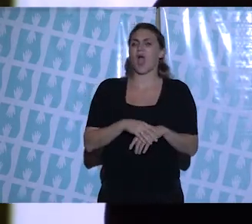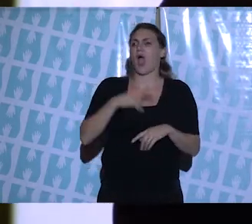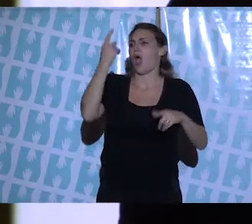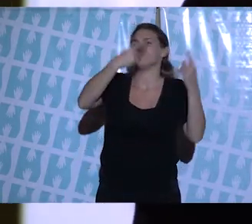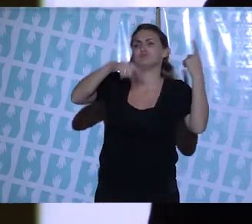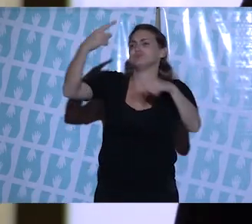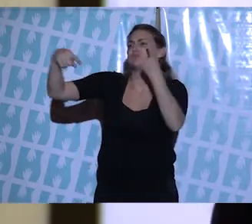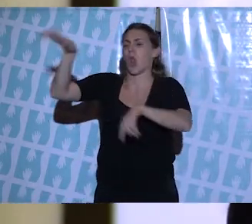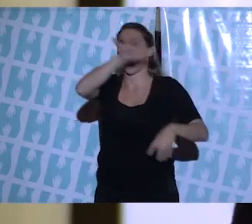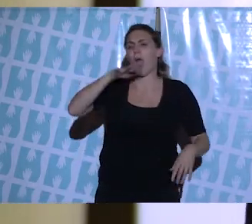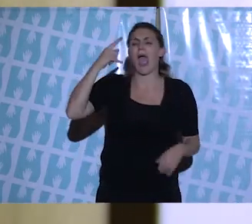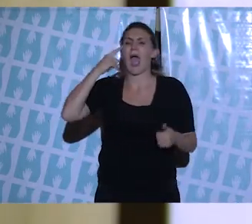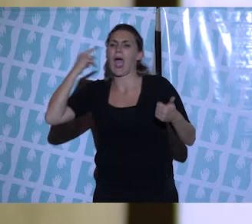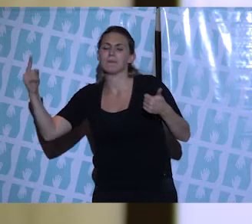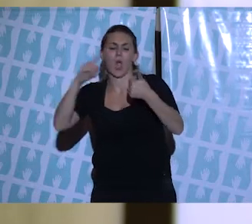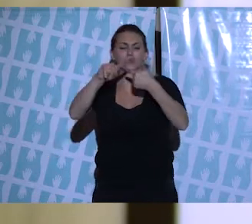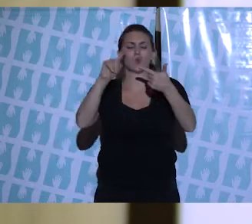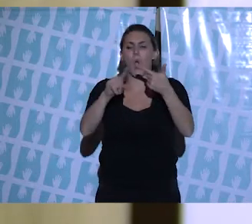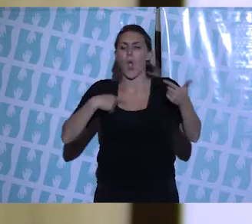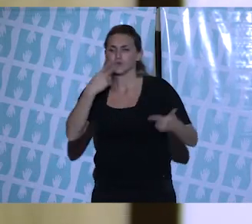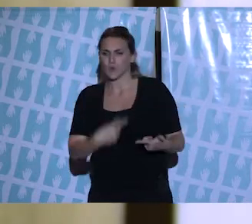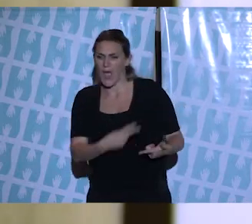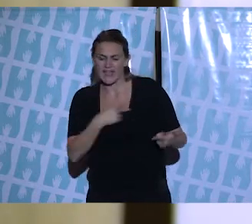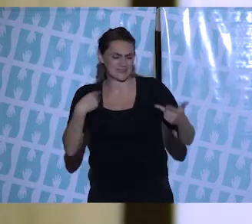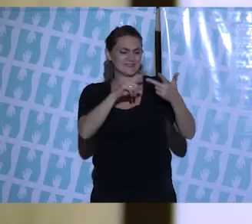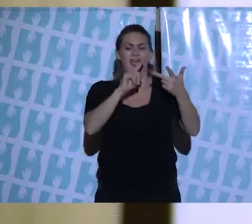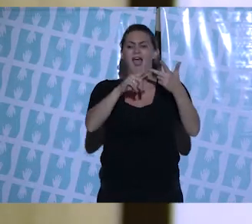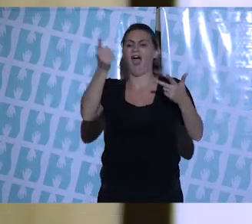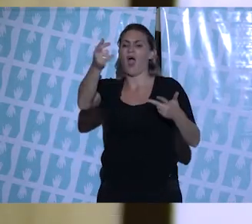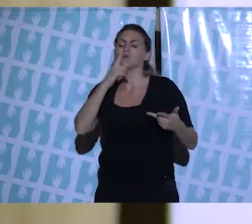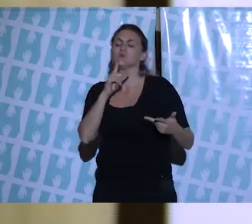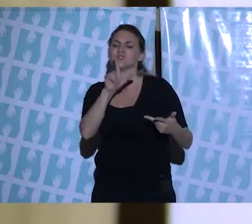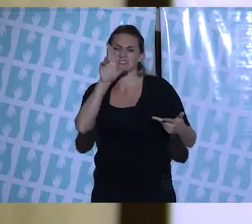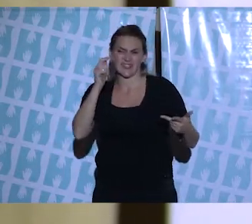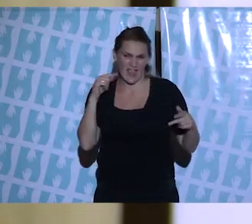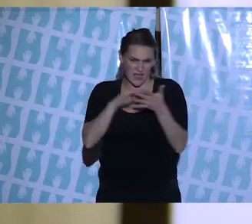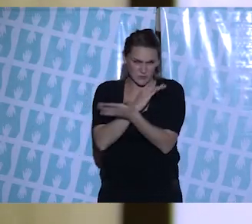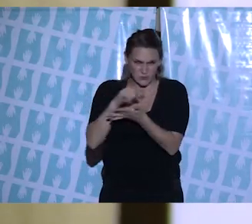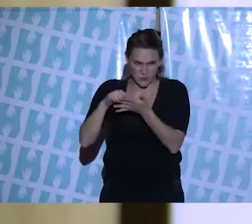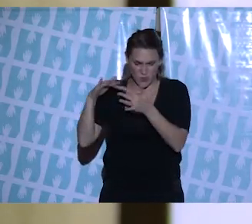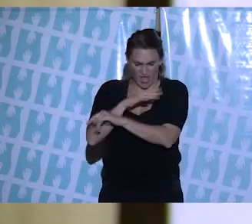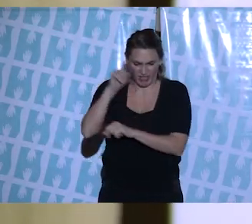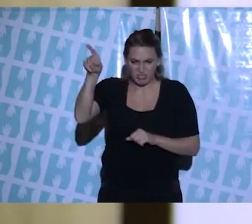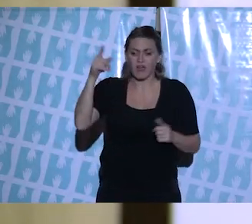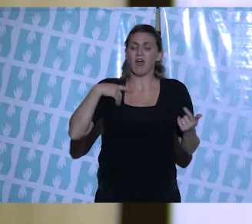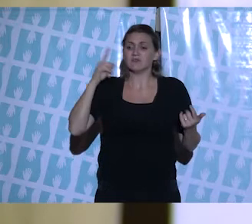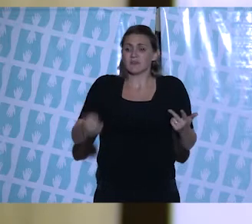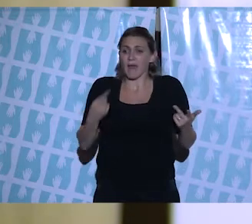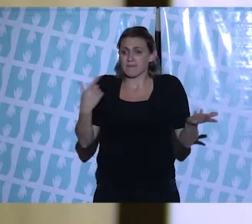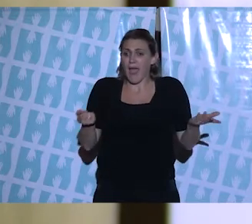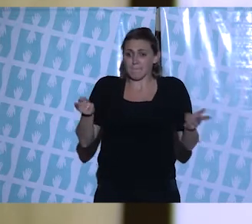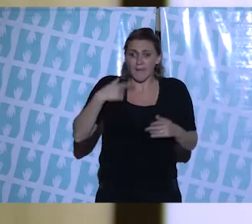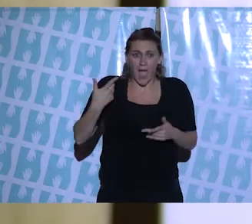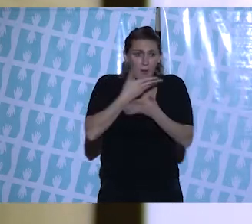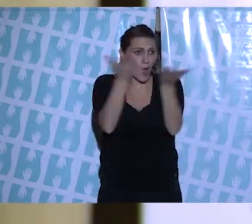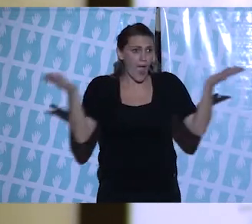Austria, en Japón, etc. Esto para ilustrar que la investigación en ciencia es democrática y